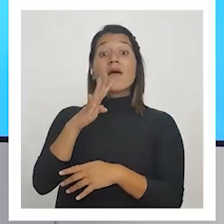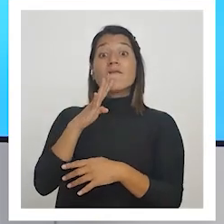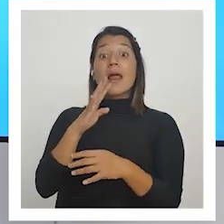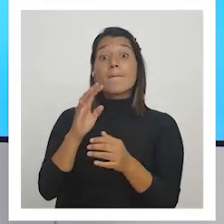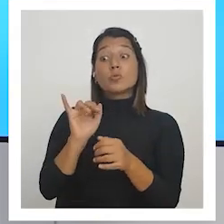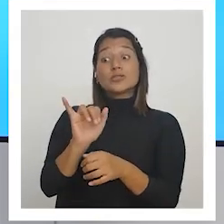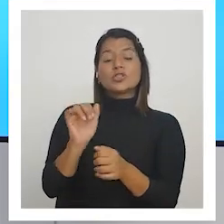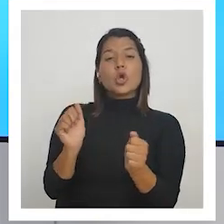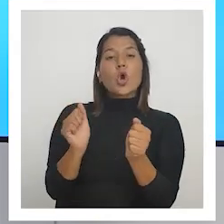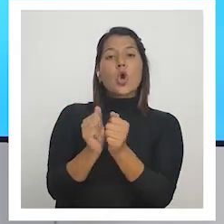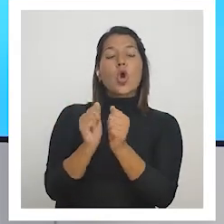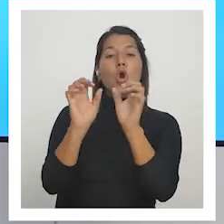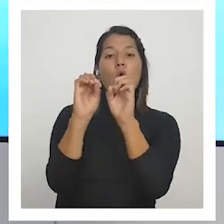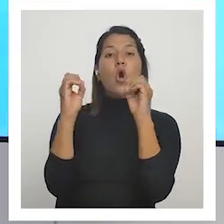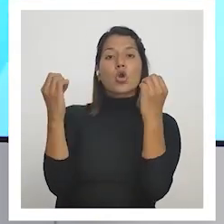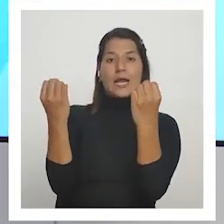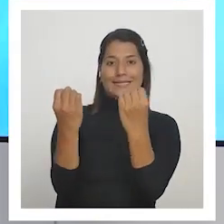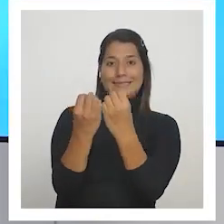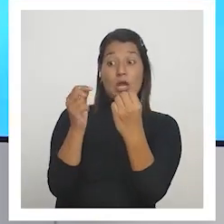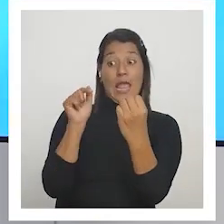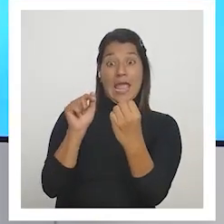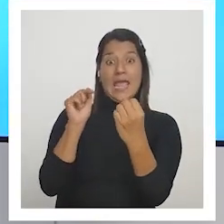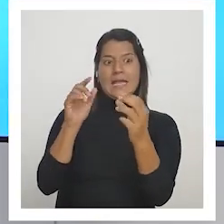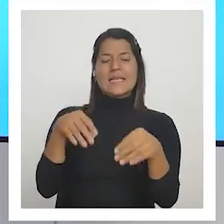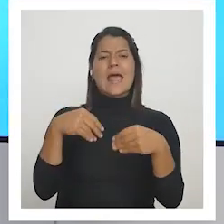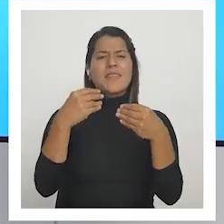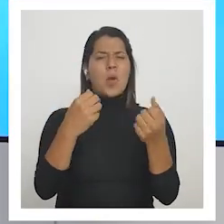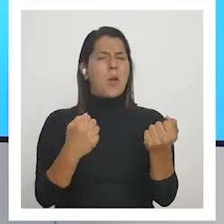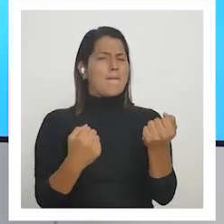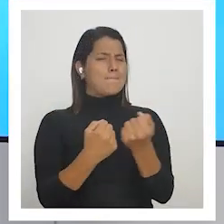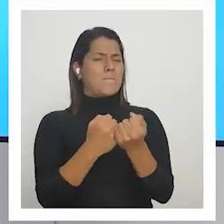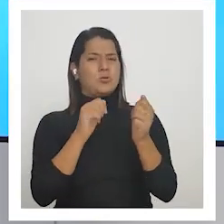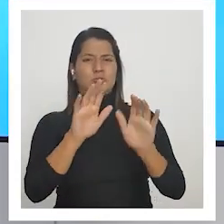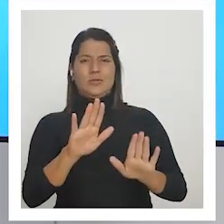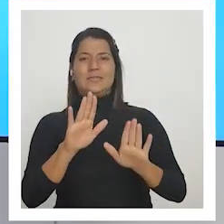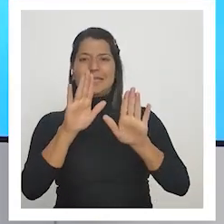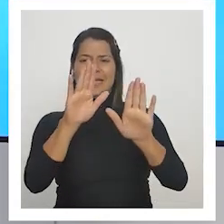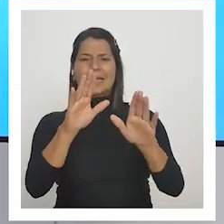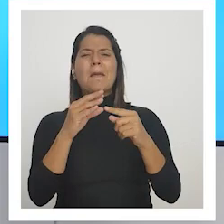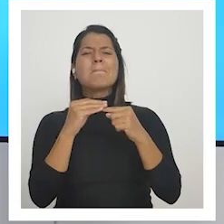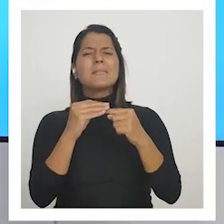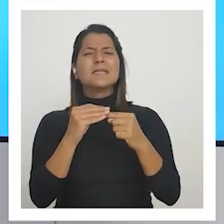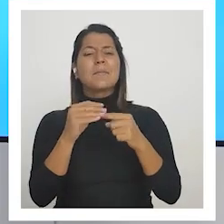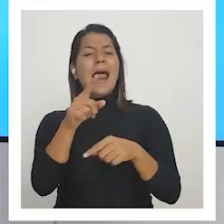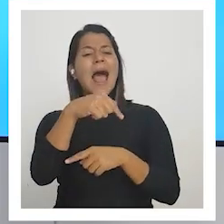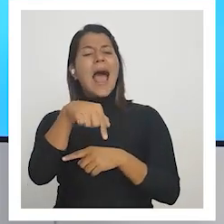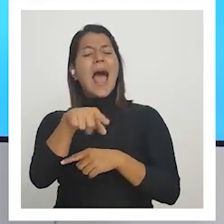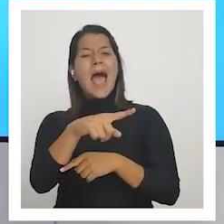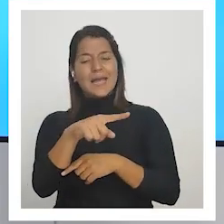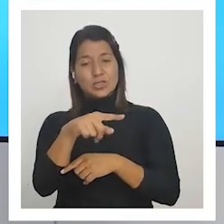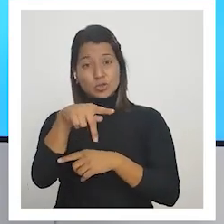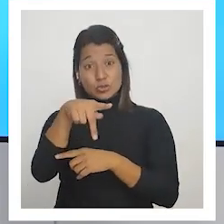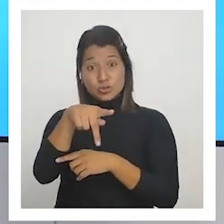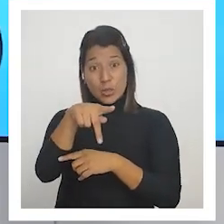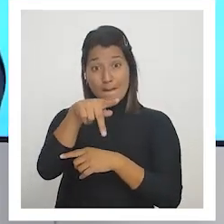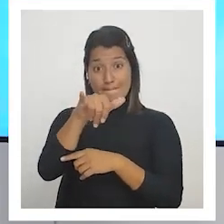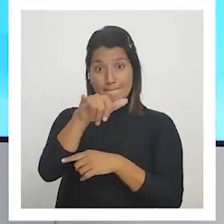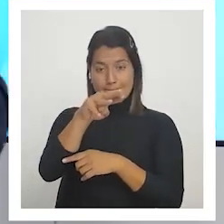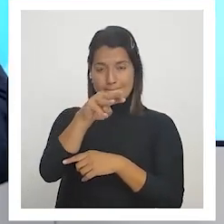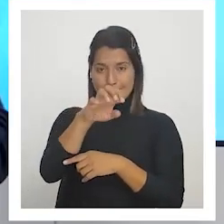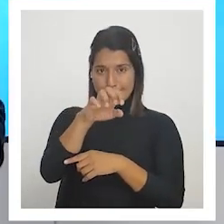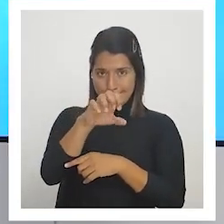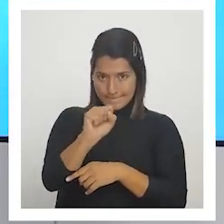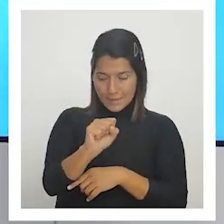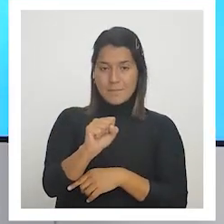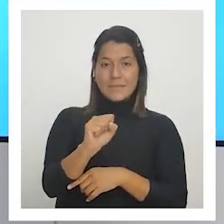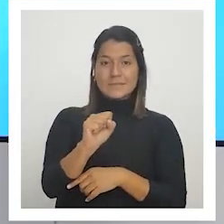que está dando un estupendo apoyo, sobre todo a esos pequeños y medianos emprendedores, no solo de